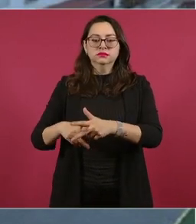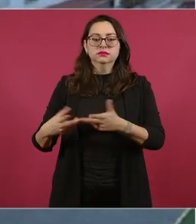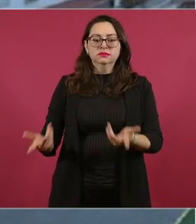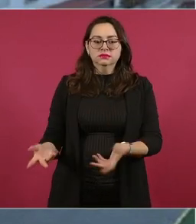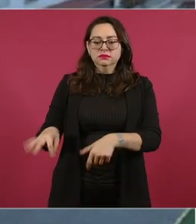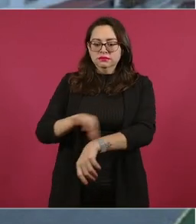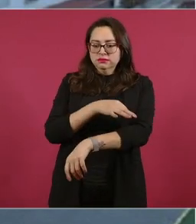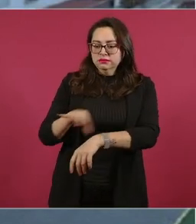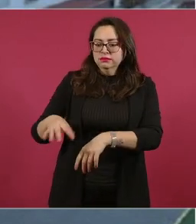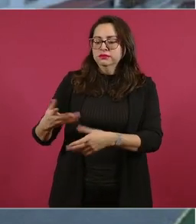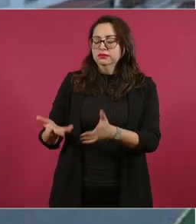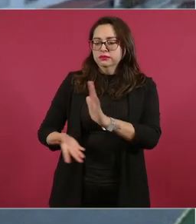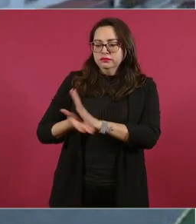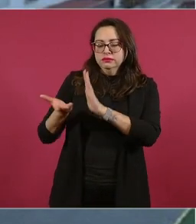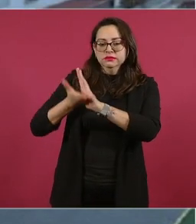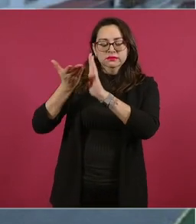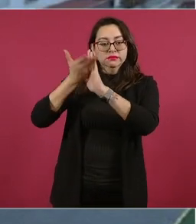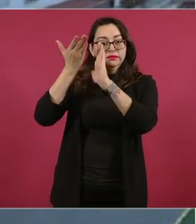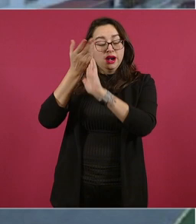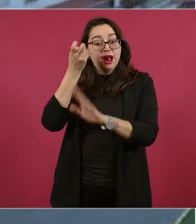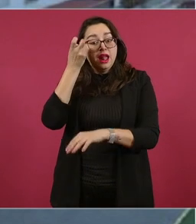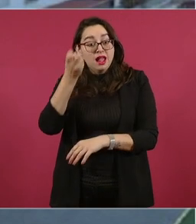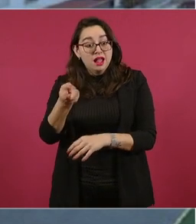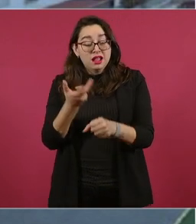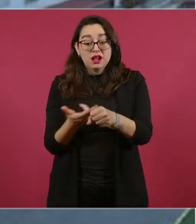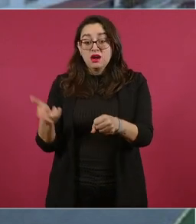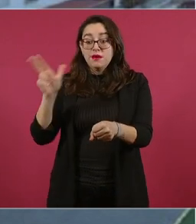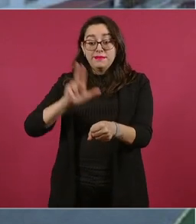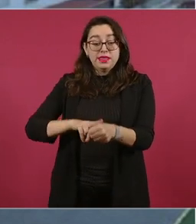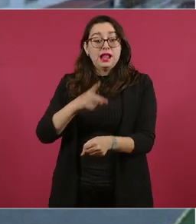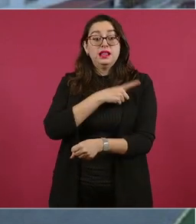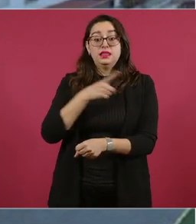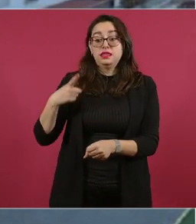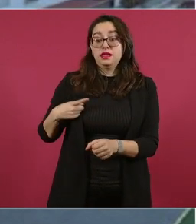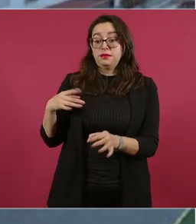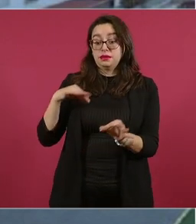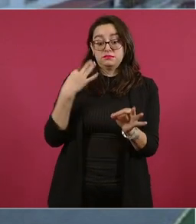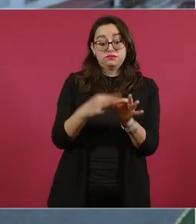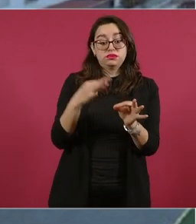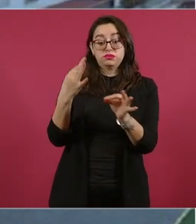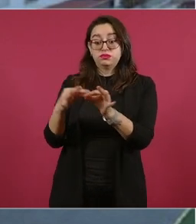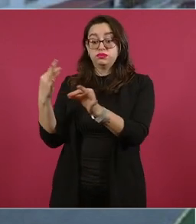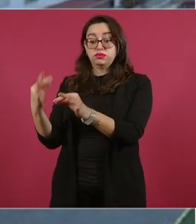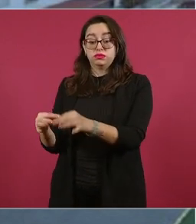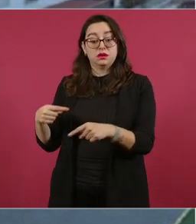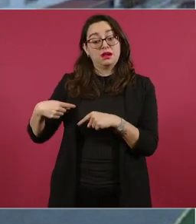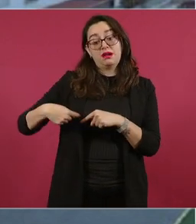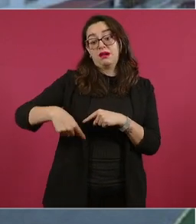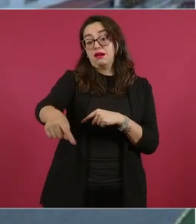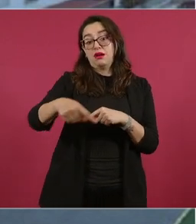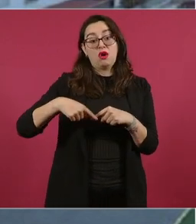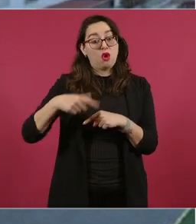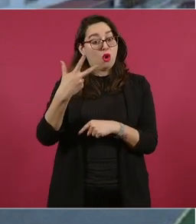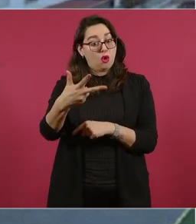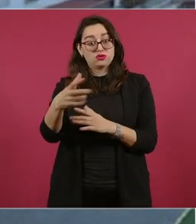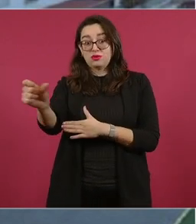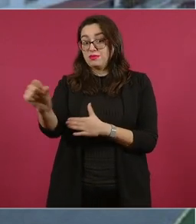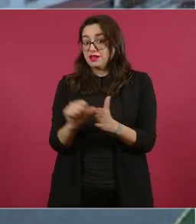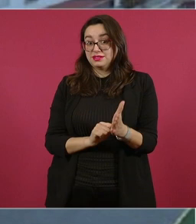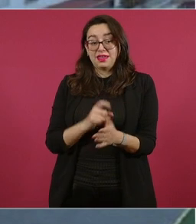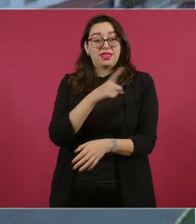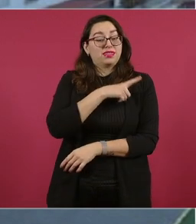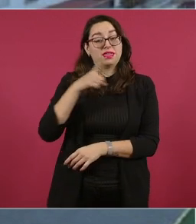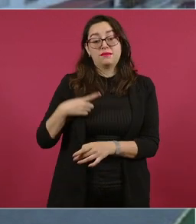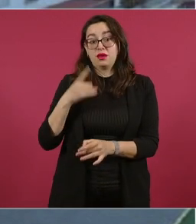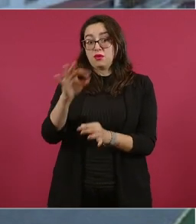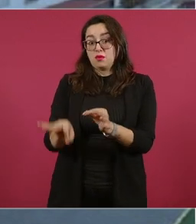se iniciaron los trabajos. Todos estos hospitales tienen que estar concluidos antes del 1 de octubre, esa es la otra característica de todas